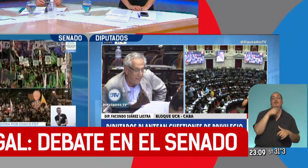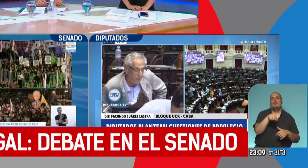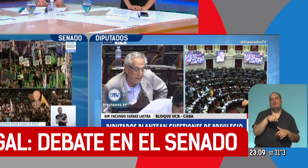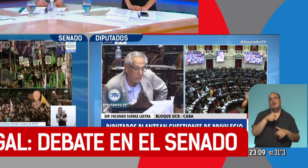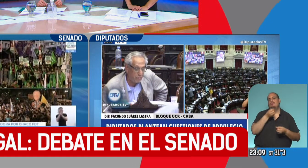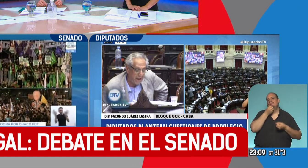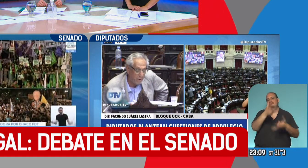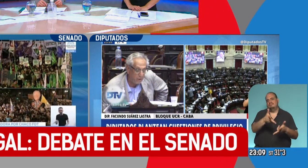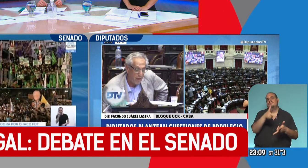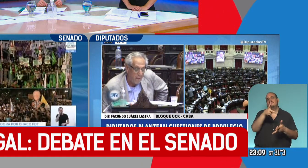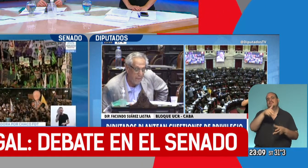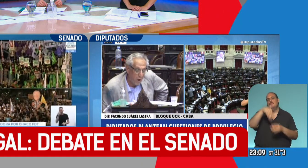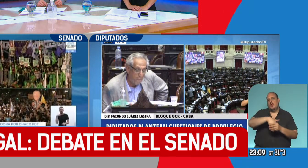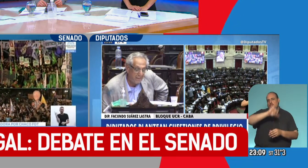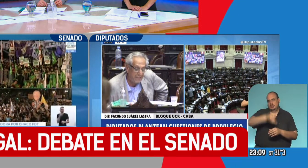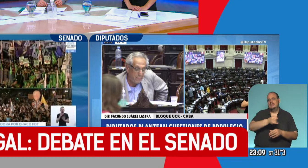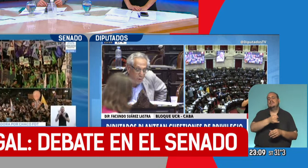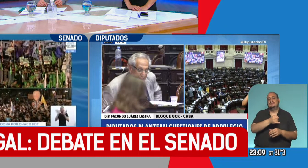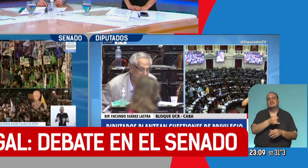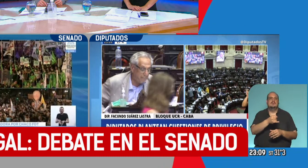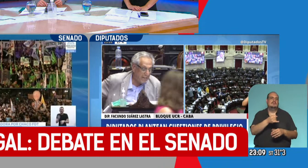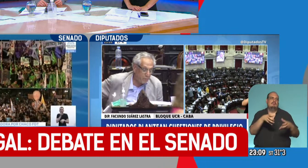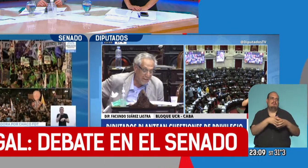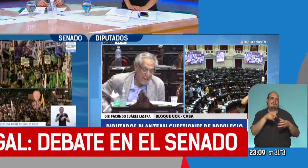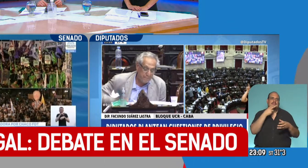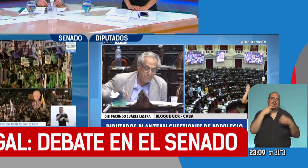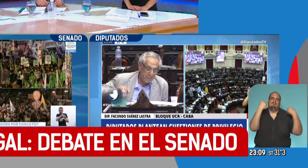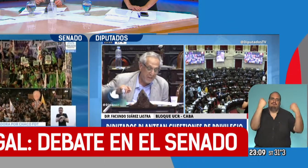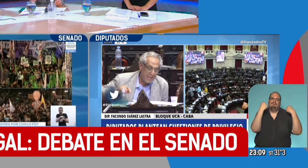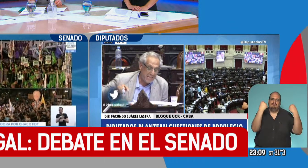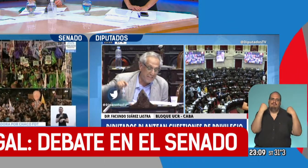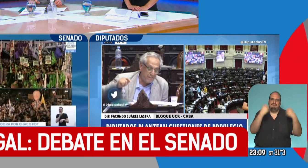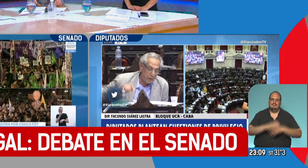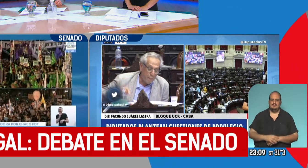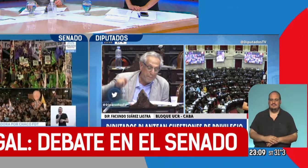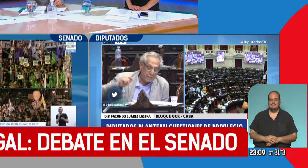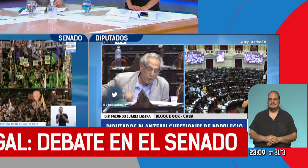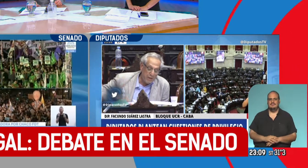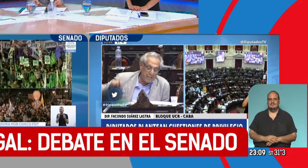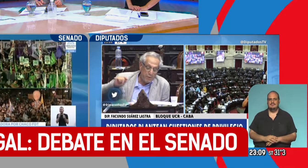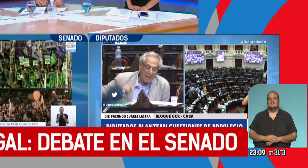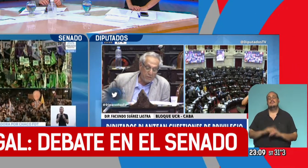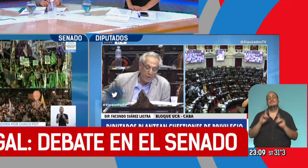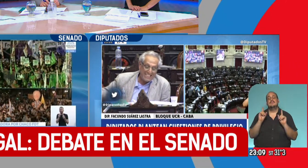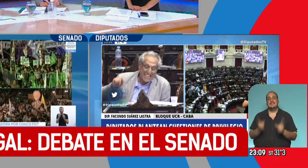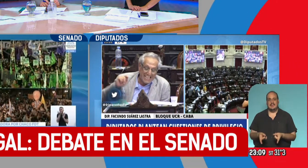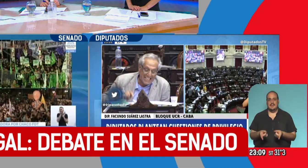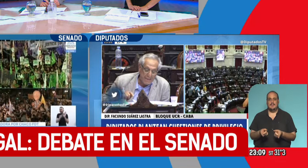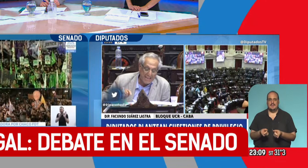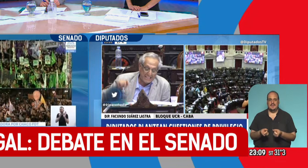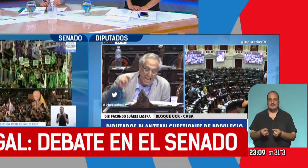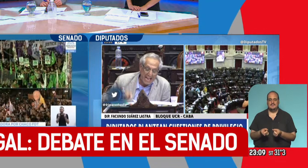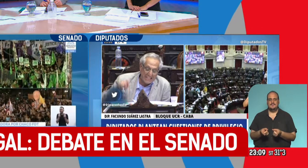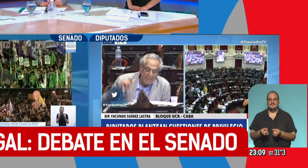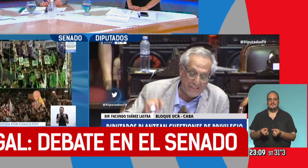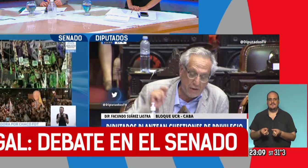se definieron y dijeron que van a votar a favor en los últimos minutos. Por otra parte,